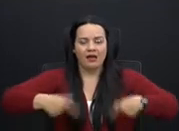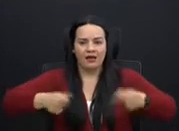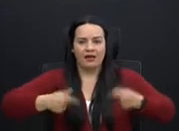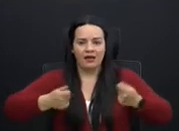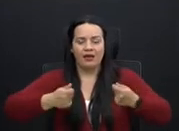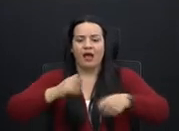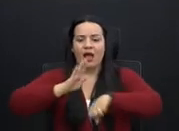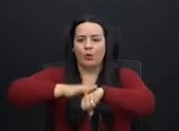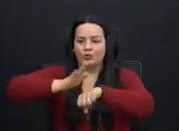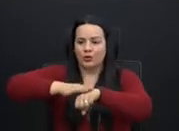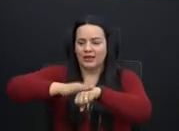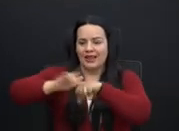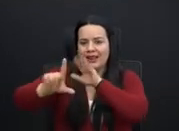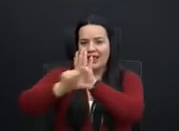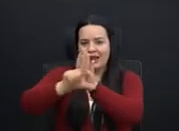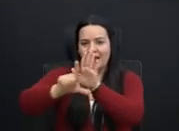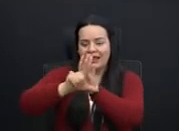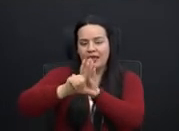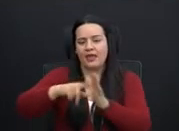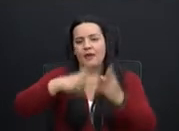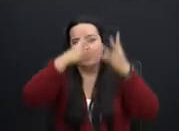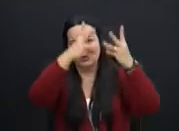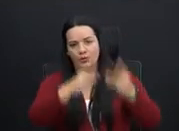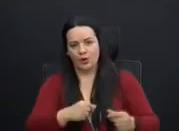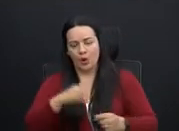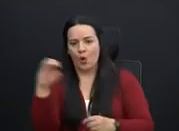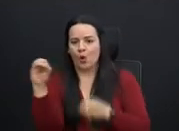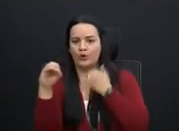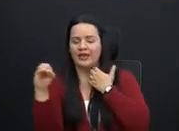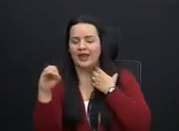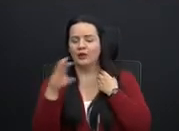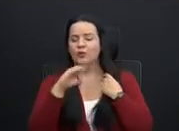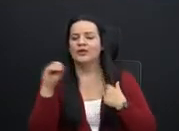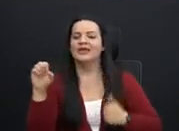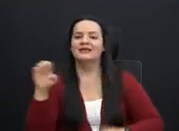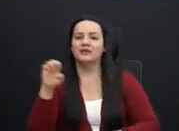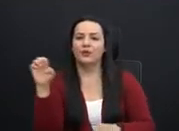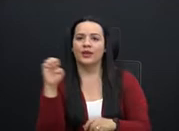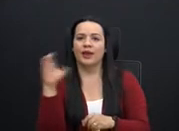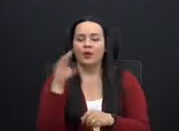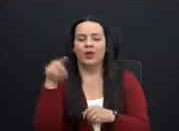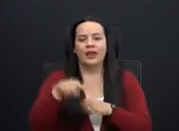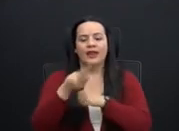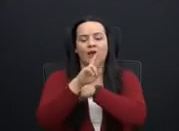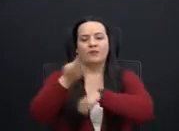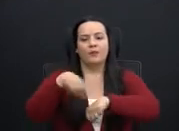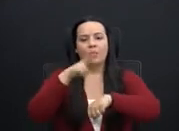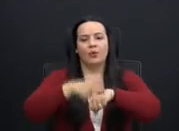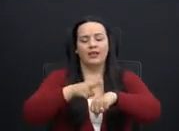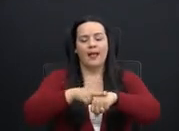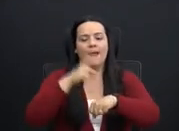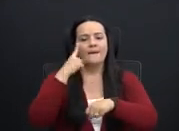de Presupuesto Ordinario y Extraordinario de la República para el ejercicio económico